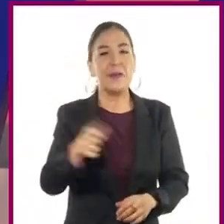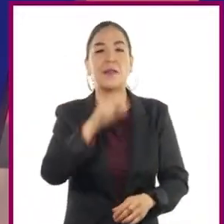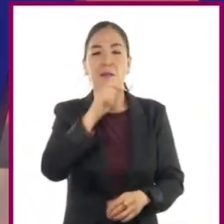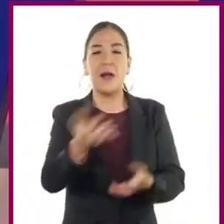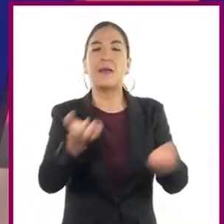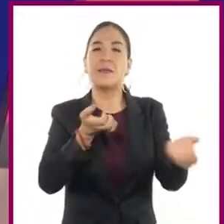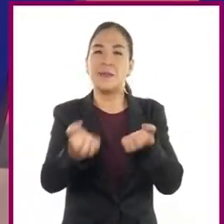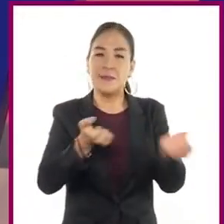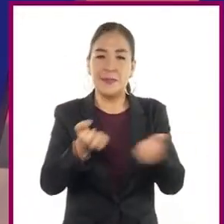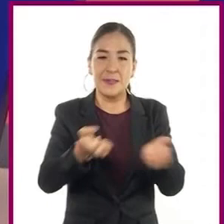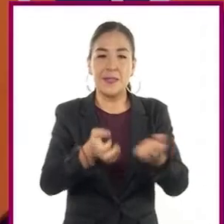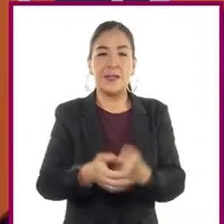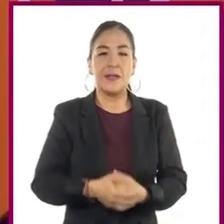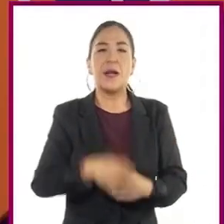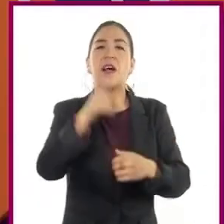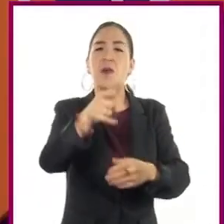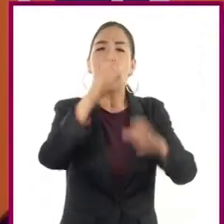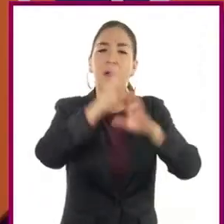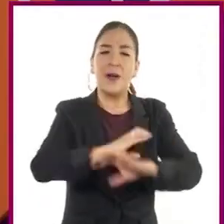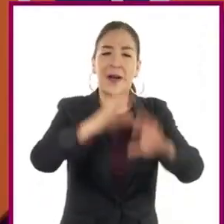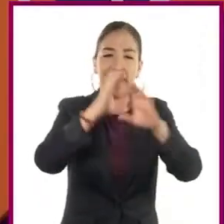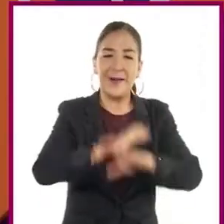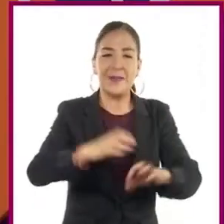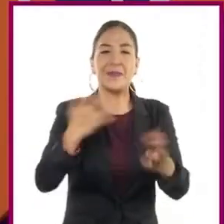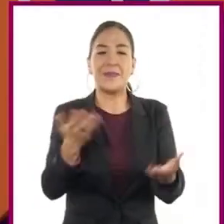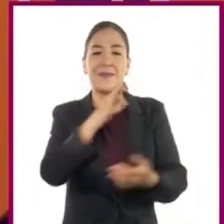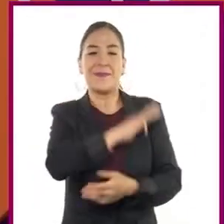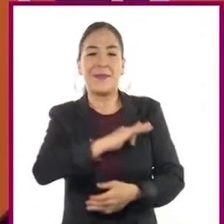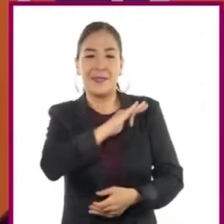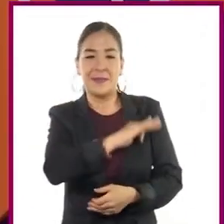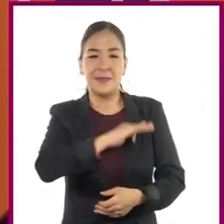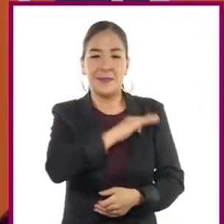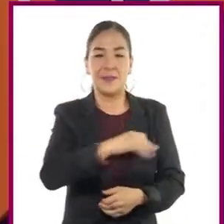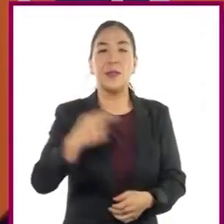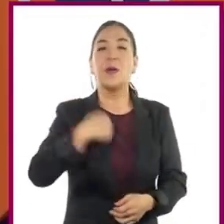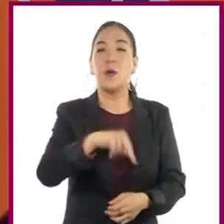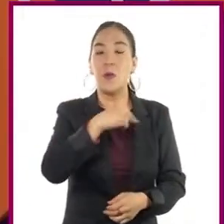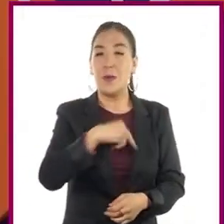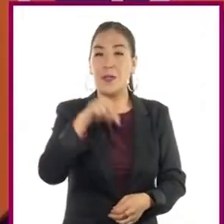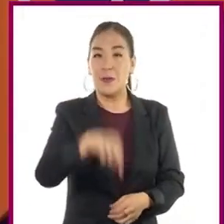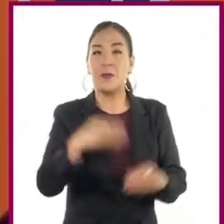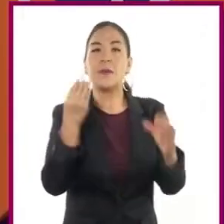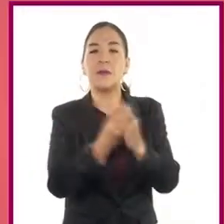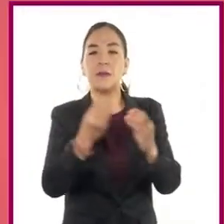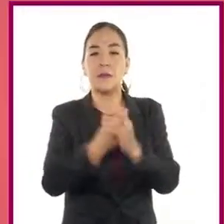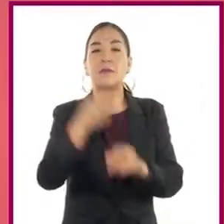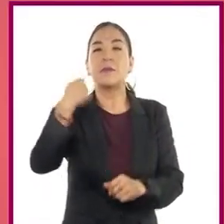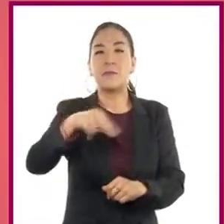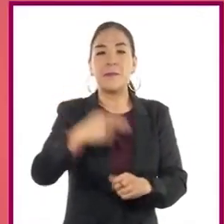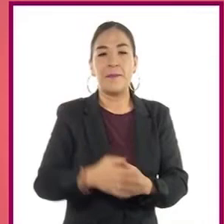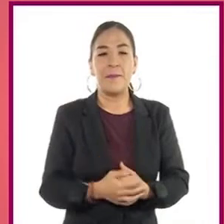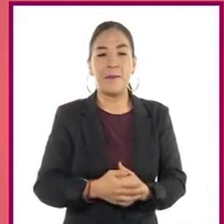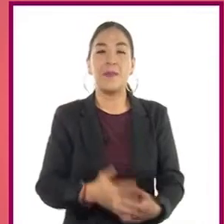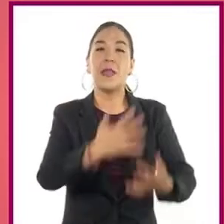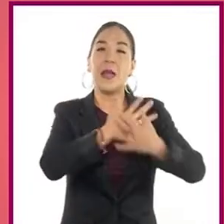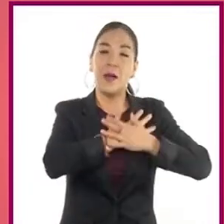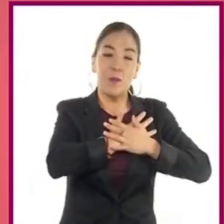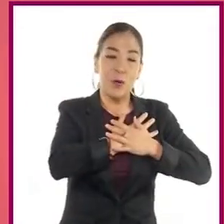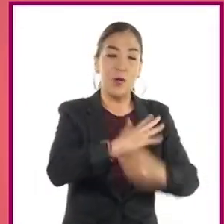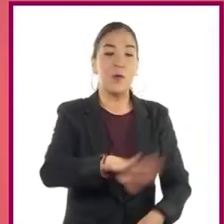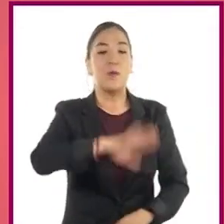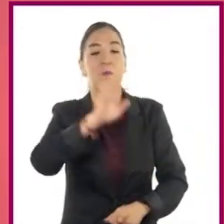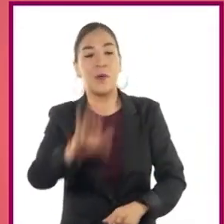realizando ejercicio, cantando, siendo felices. Nuestra sesión se titula De amor,